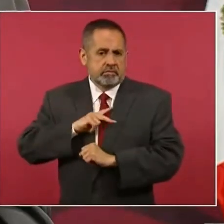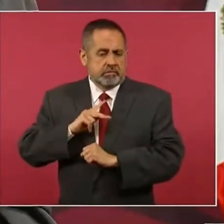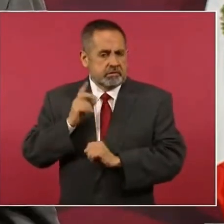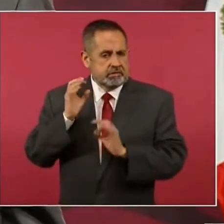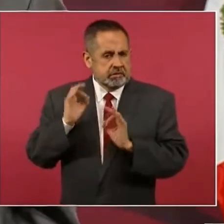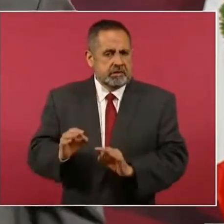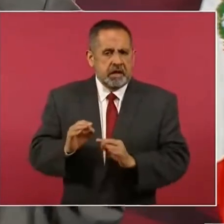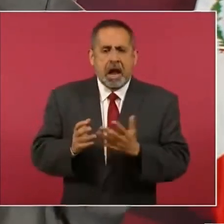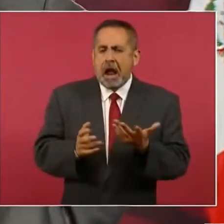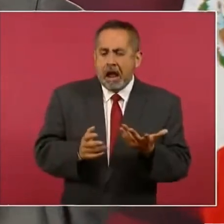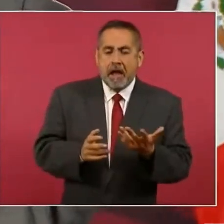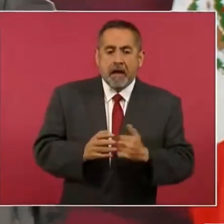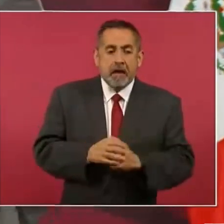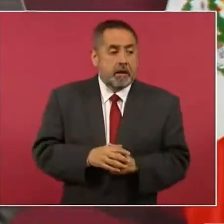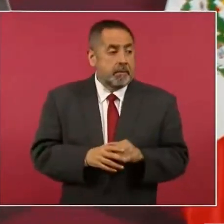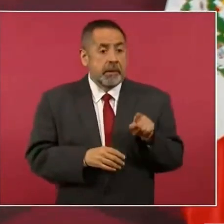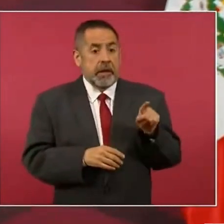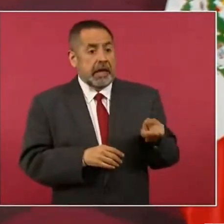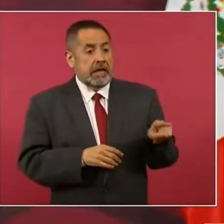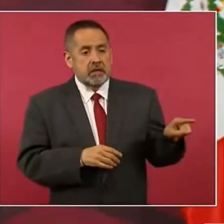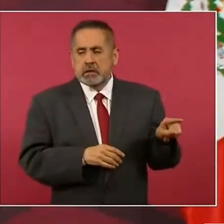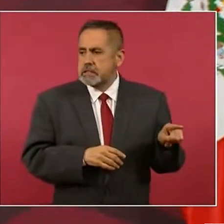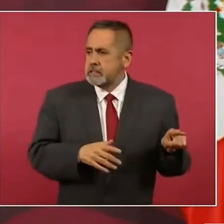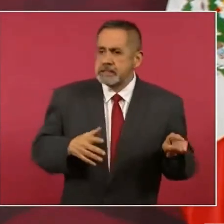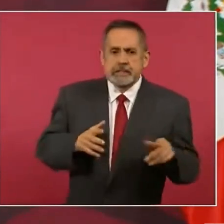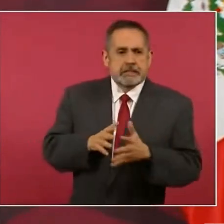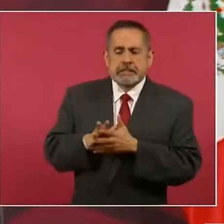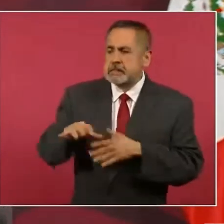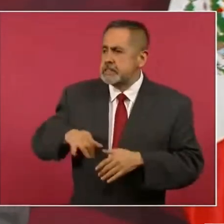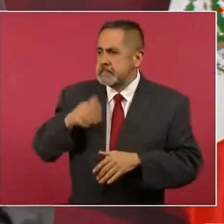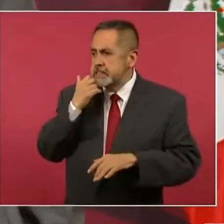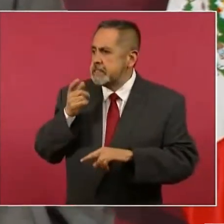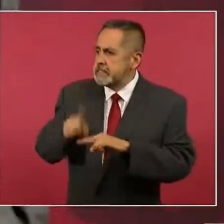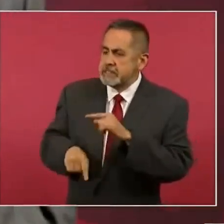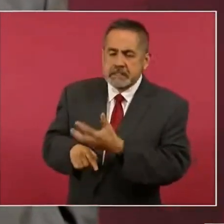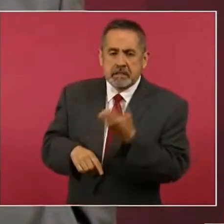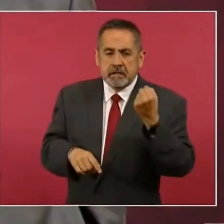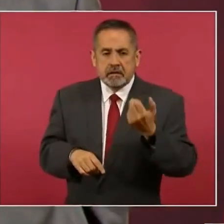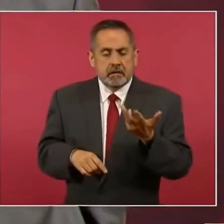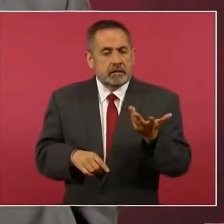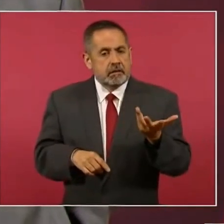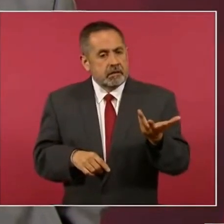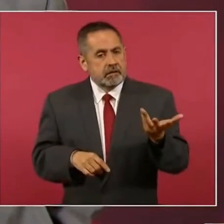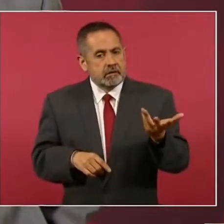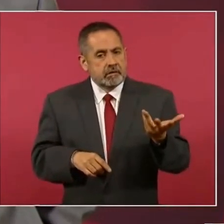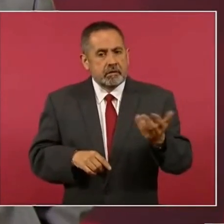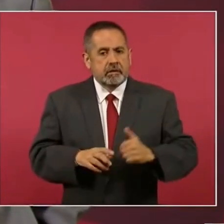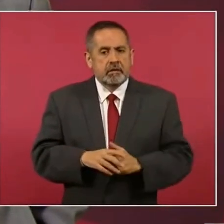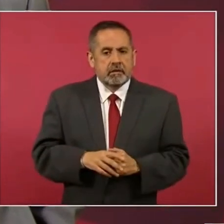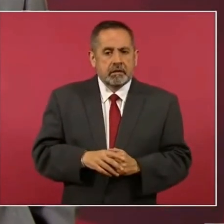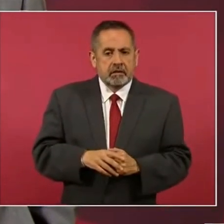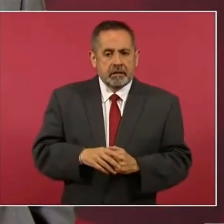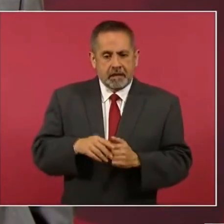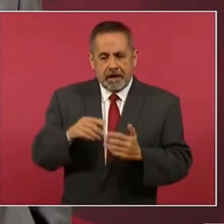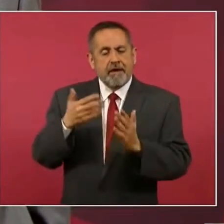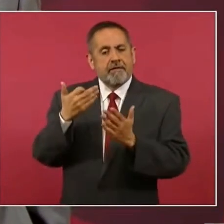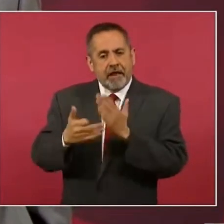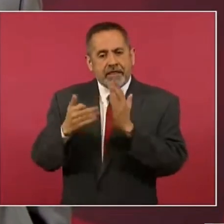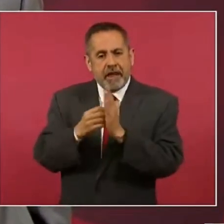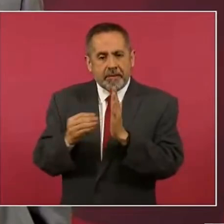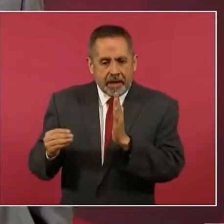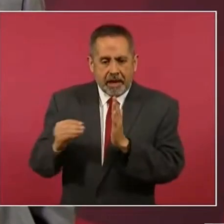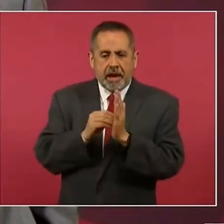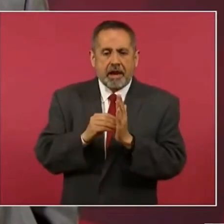Pero eran tantos los intereses que no se podía hacer la ley reglamentaria